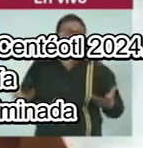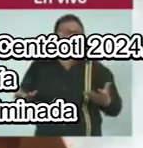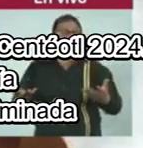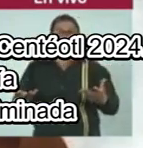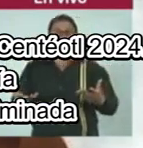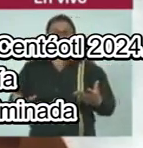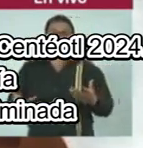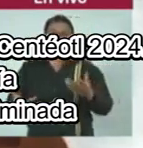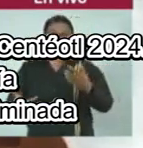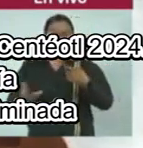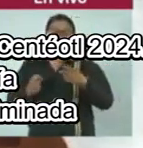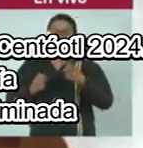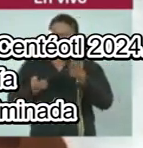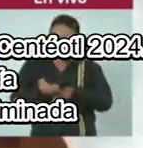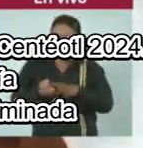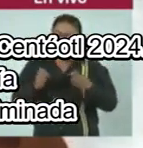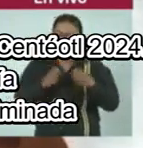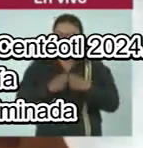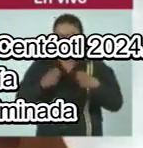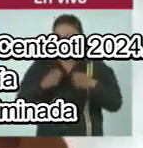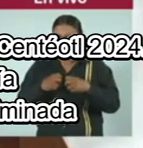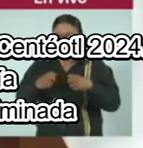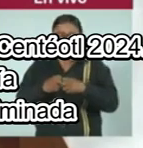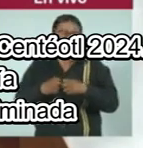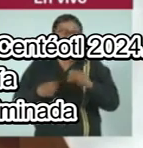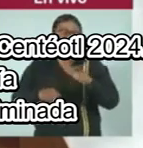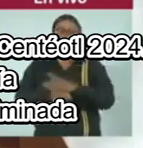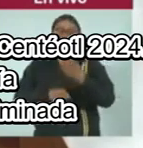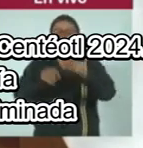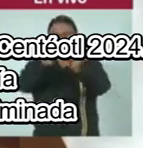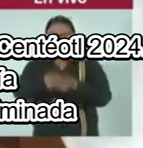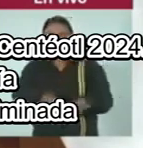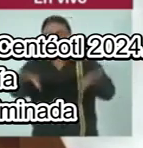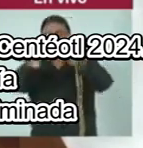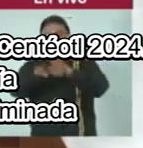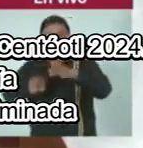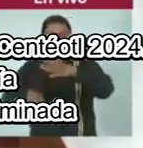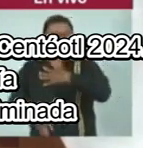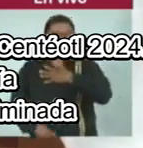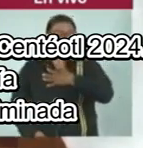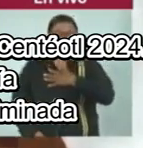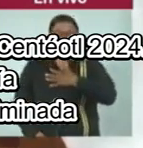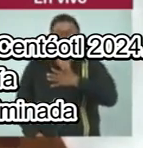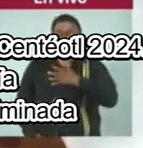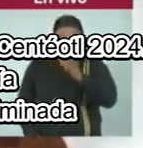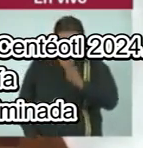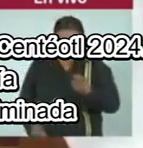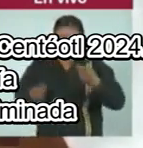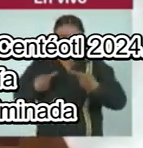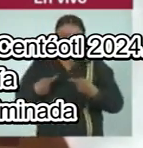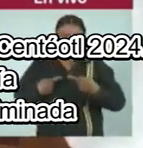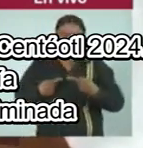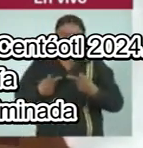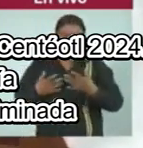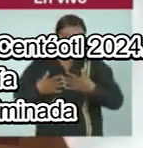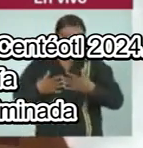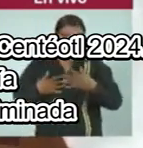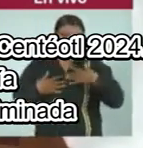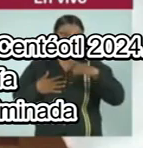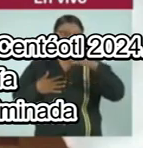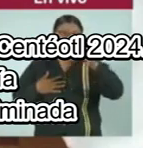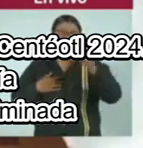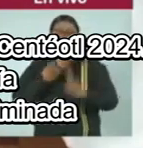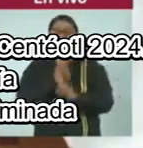estaba yo un poquito nerviosa y también por todo lo que se publica no porque soy un ser humano y lo que menos quiero es